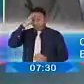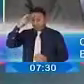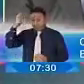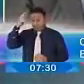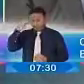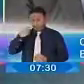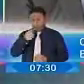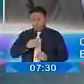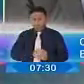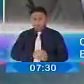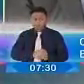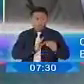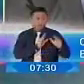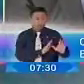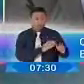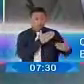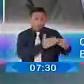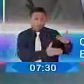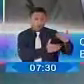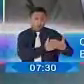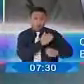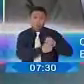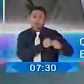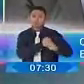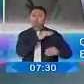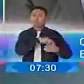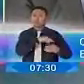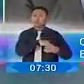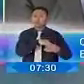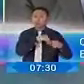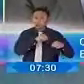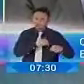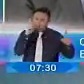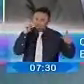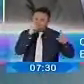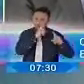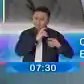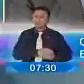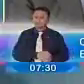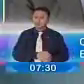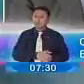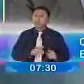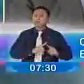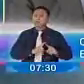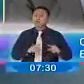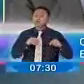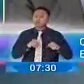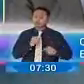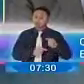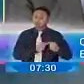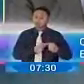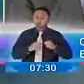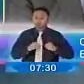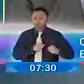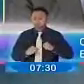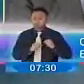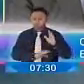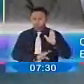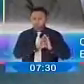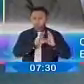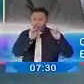sus evaluaciones. Estamos en un año político, un año muy complejo, muy difícil, pero que lo hemos sacado con mucho esfuerzo. Yo creo